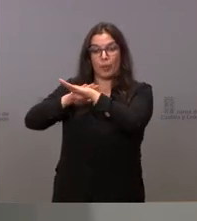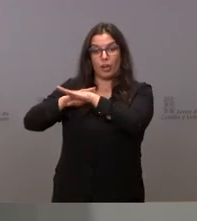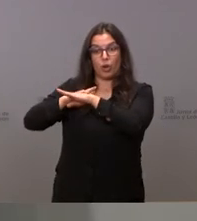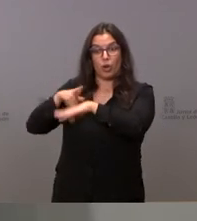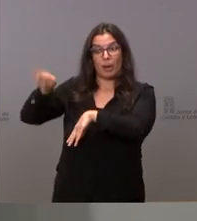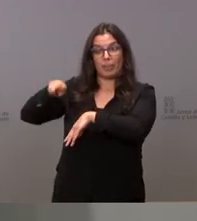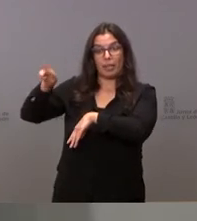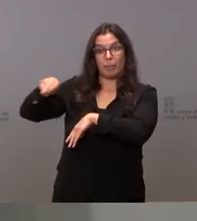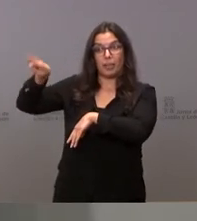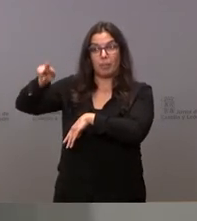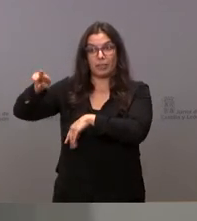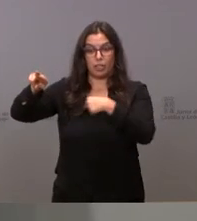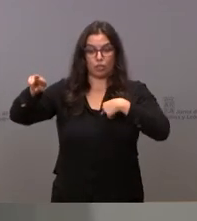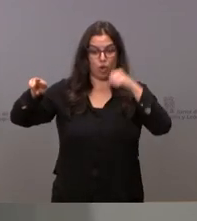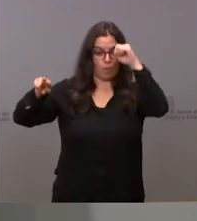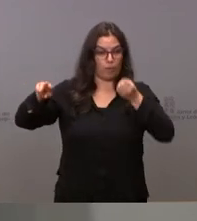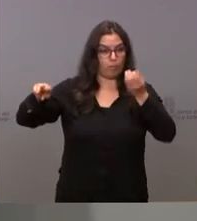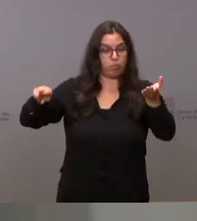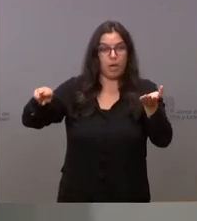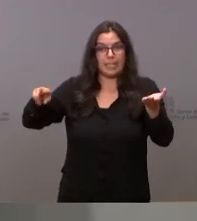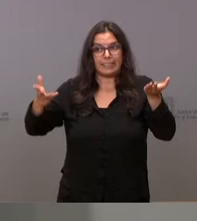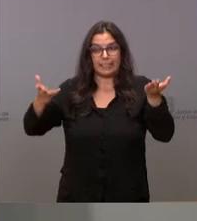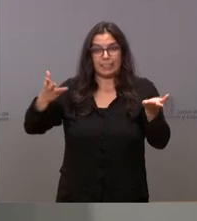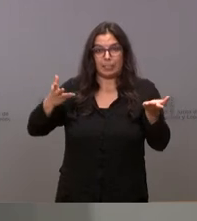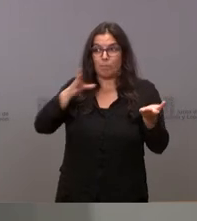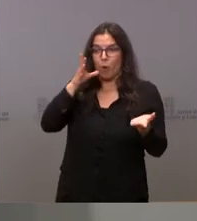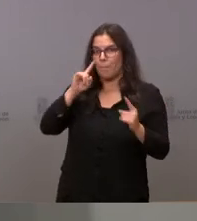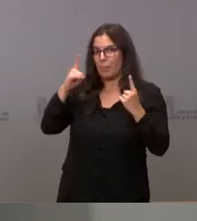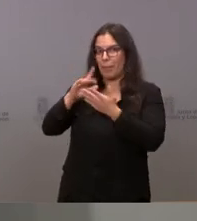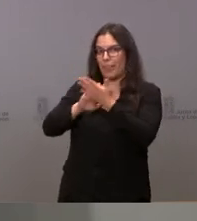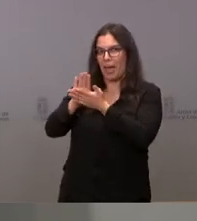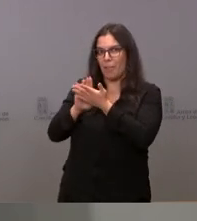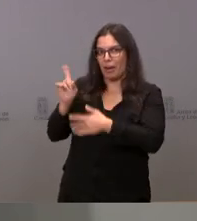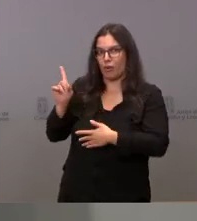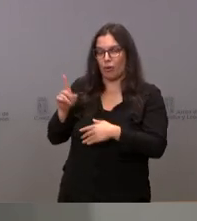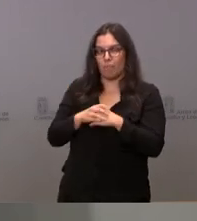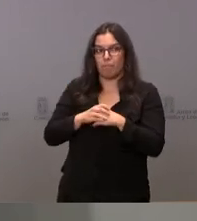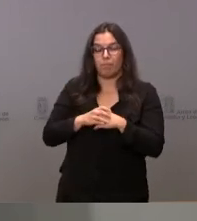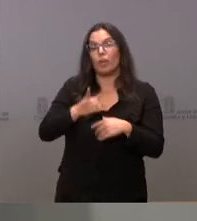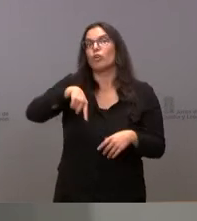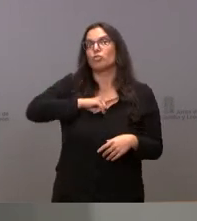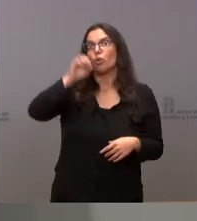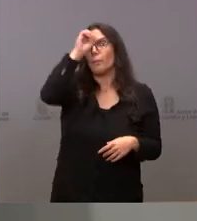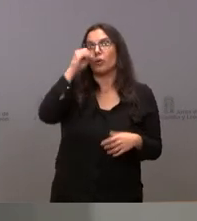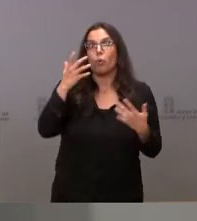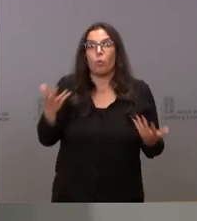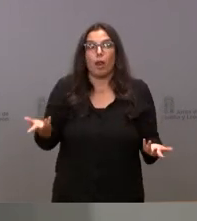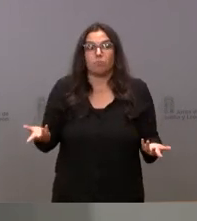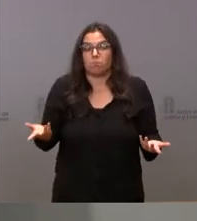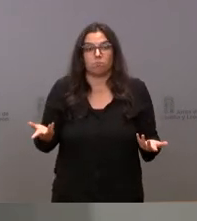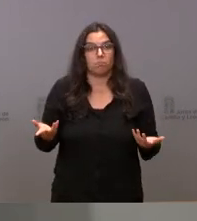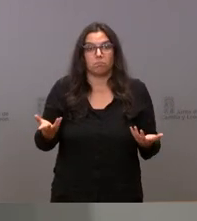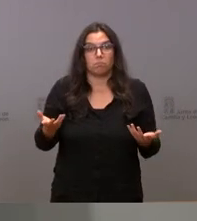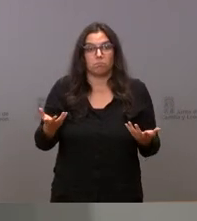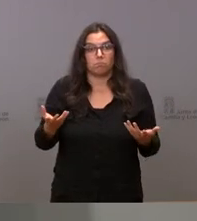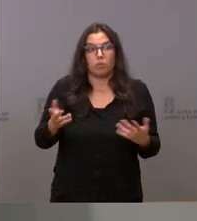porque creo recordar que esto no es la primera vez que se pone sobre la mesa. ¿Cuál es nuestra postura? No, el Consejo no